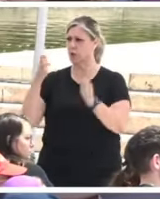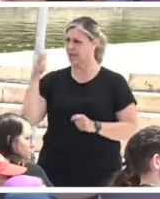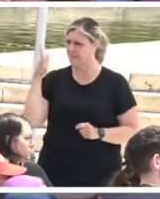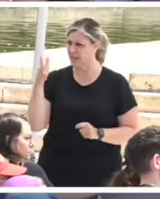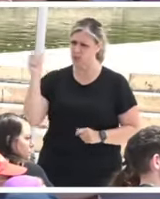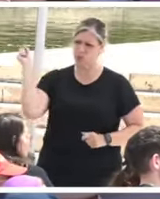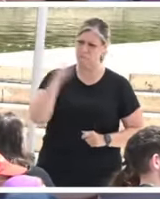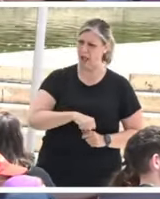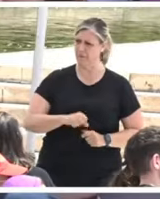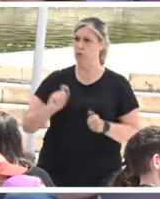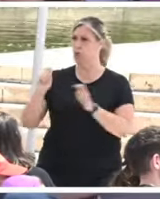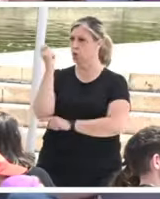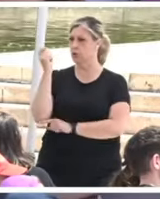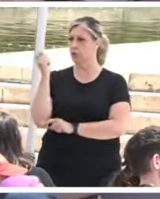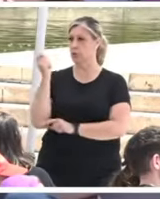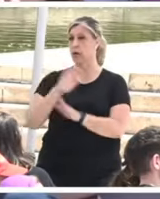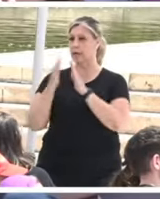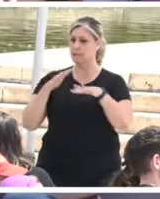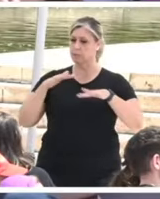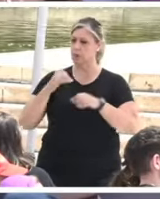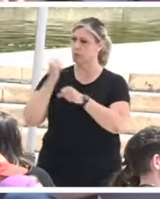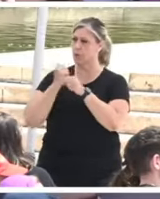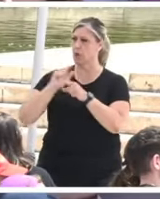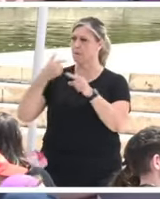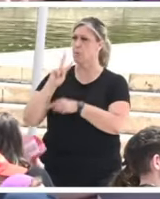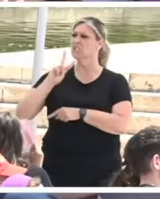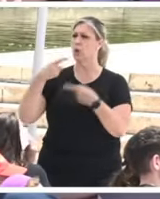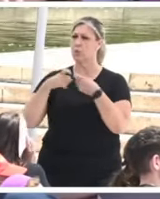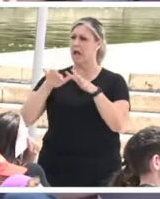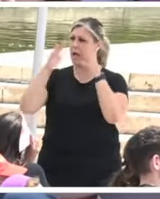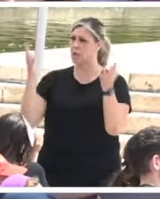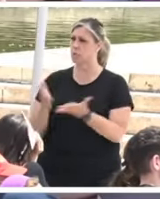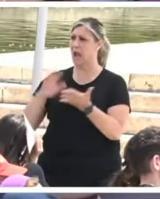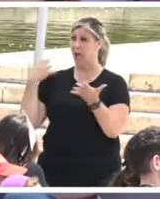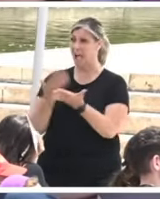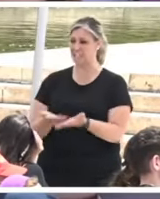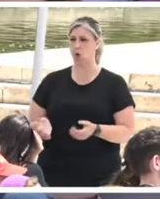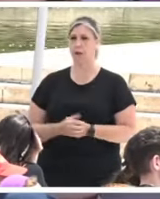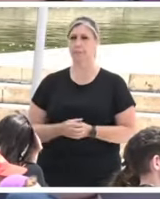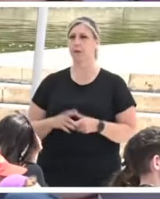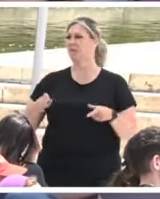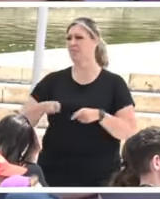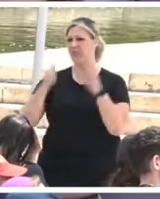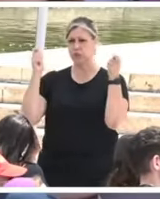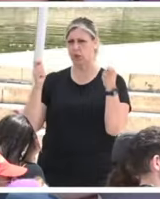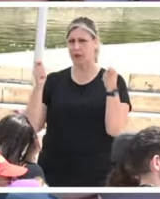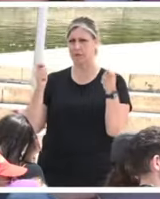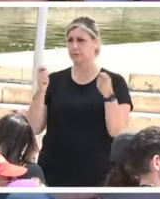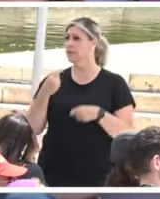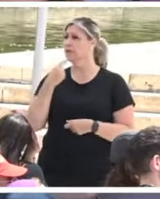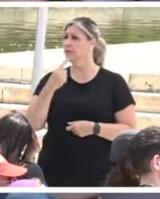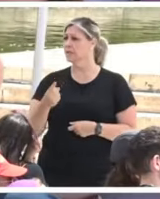derechos conseguidos como el movimiento obrero después de la Segunda Guerra Mundial hasta la actualidad. Destrozarlos. Lo